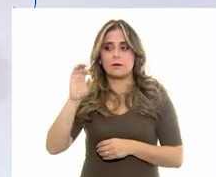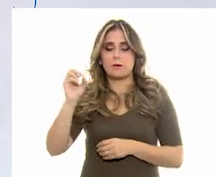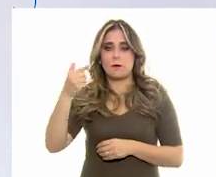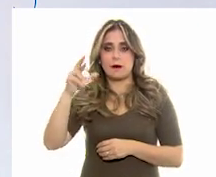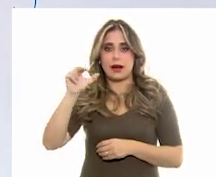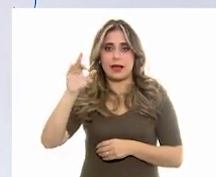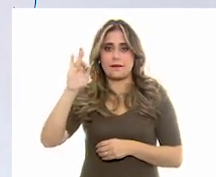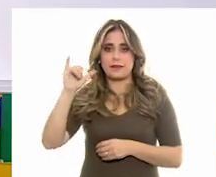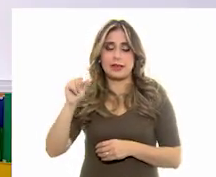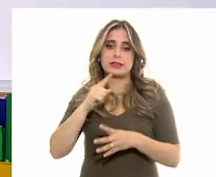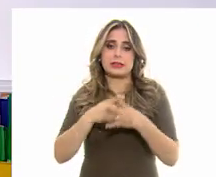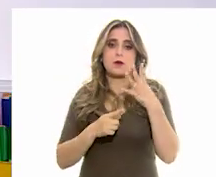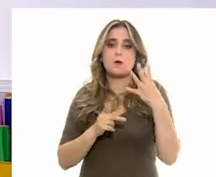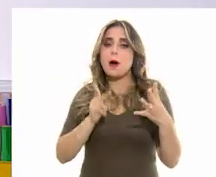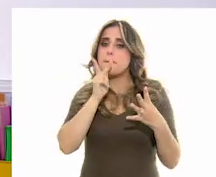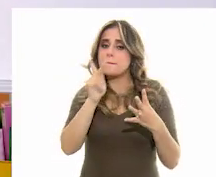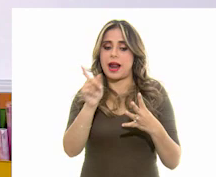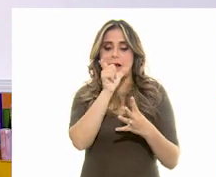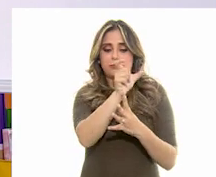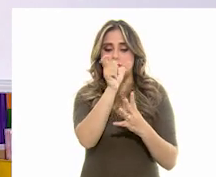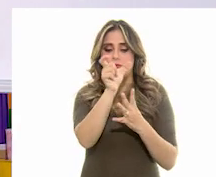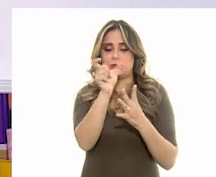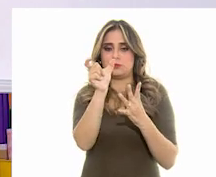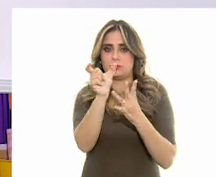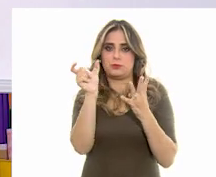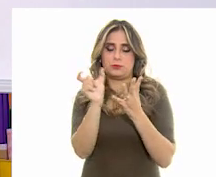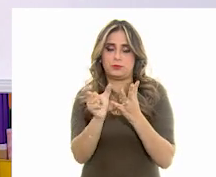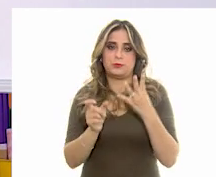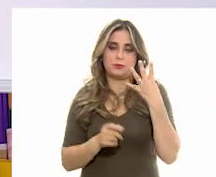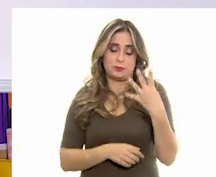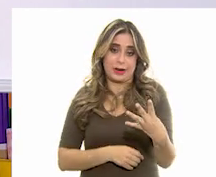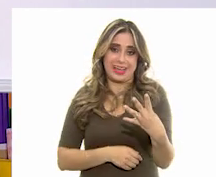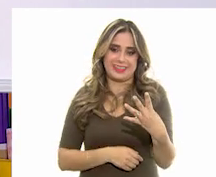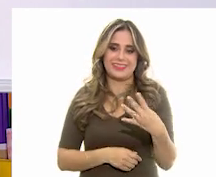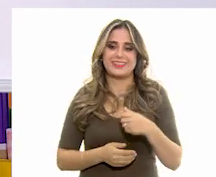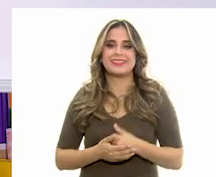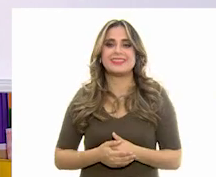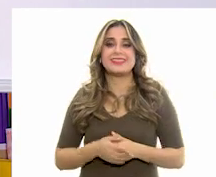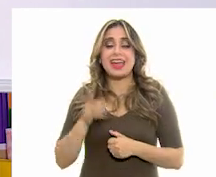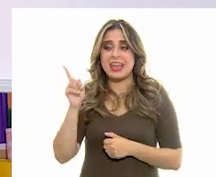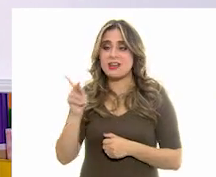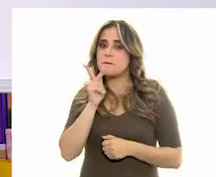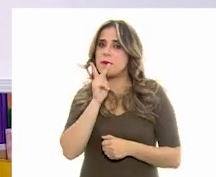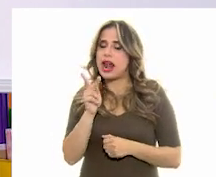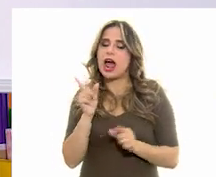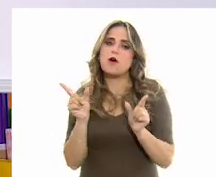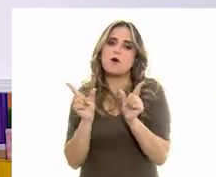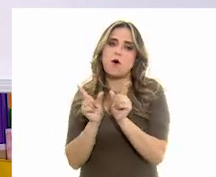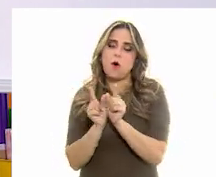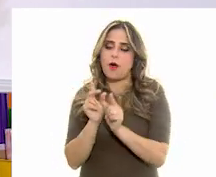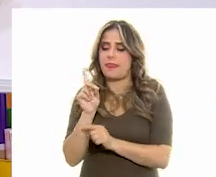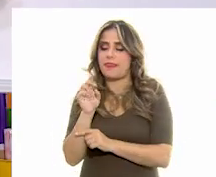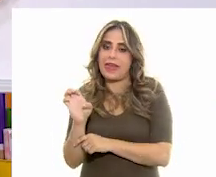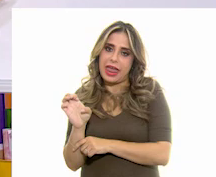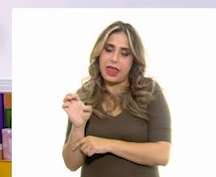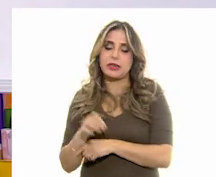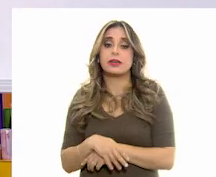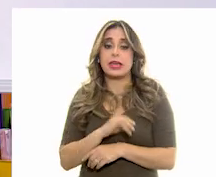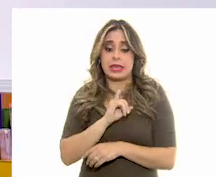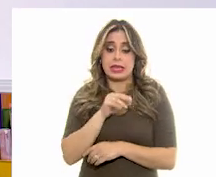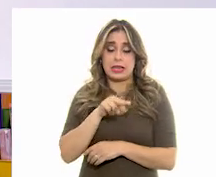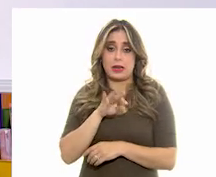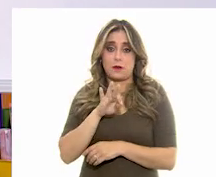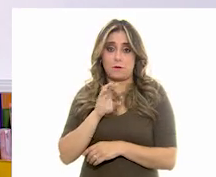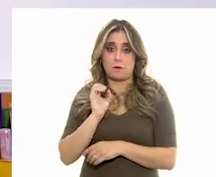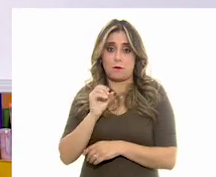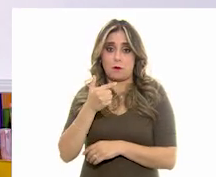infografías, cuatro palabras. Uh-huh. Pero ahora, esta es una palabra corta. Sí. Infografías es